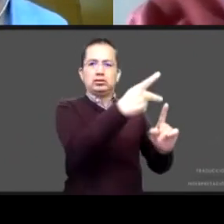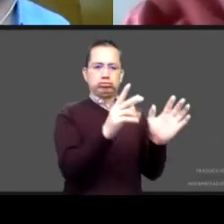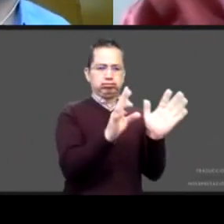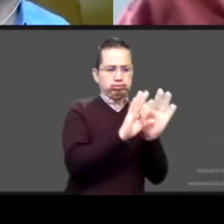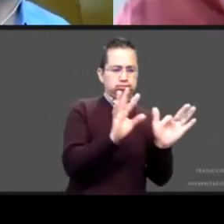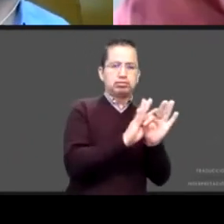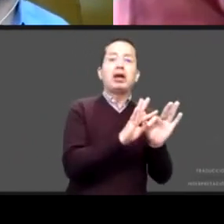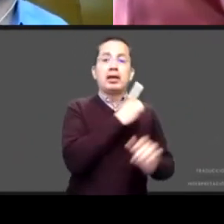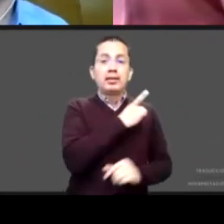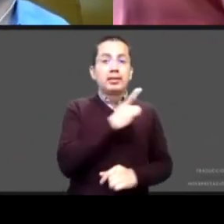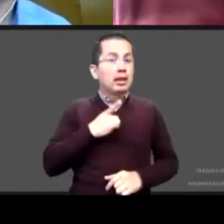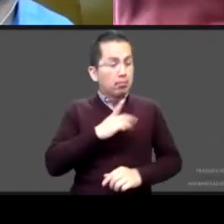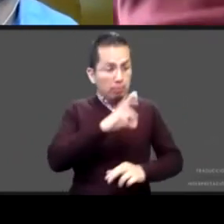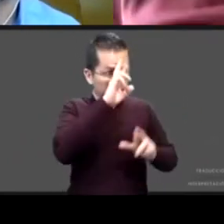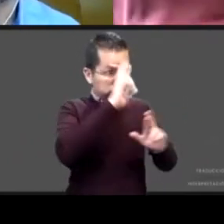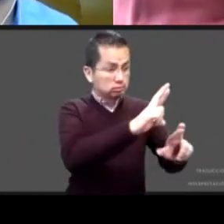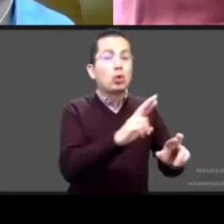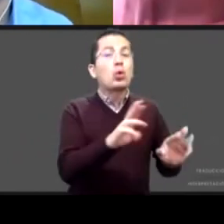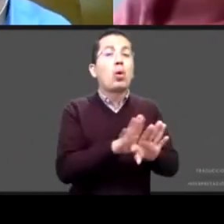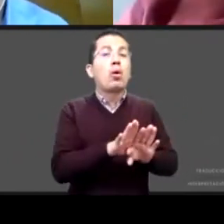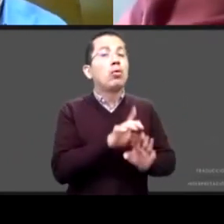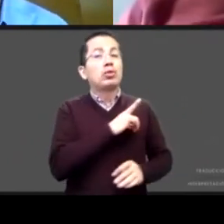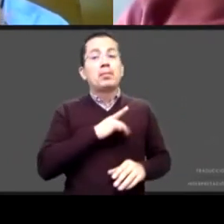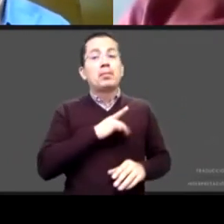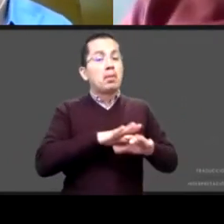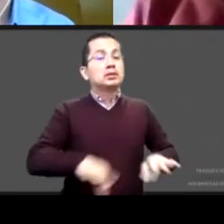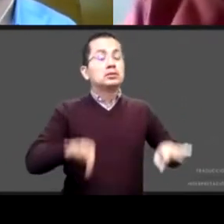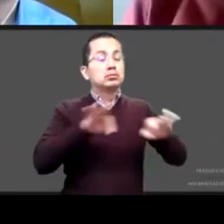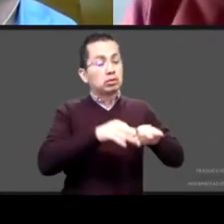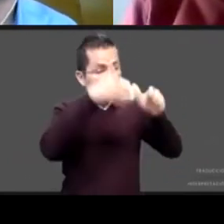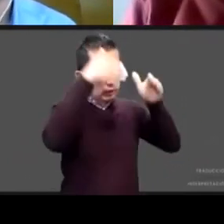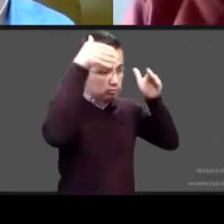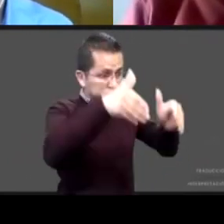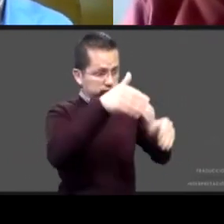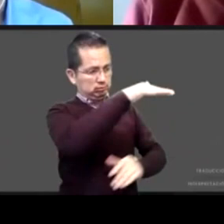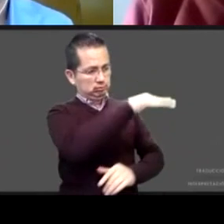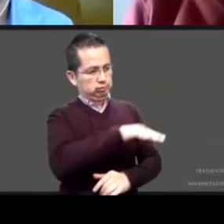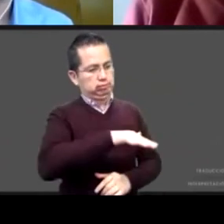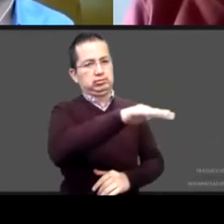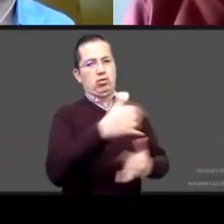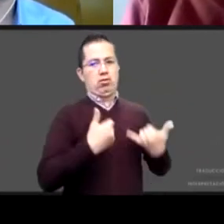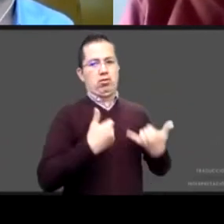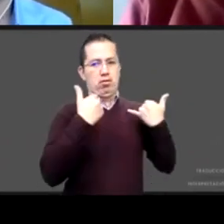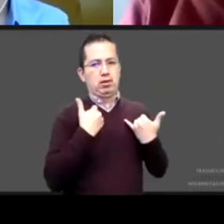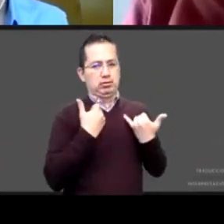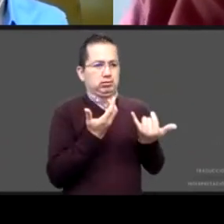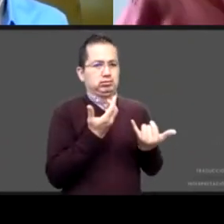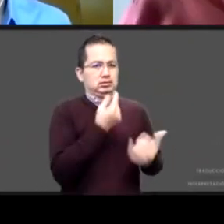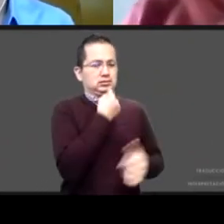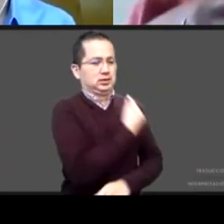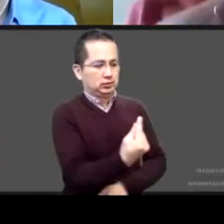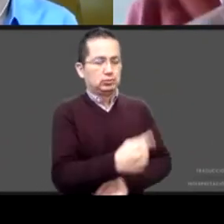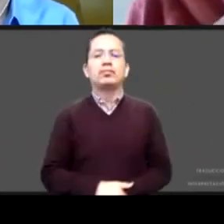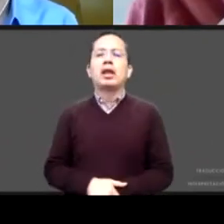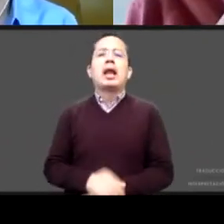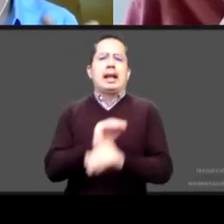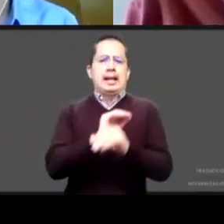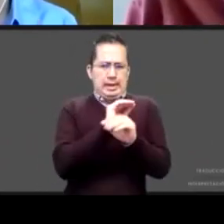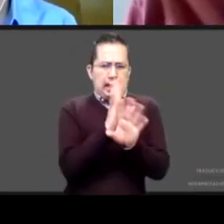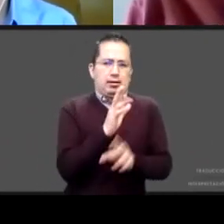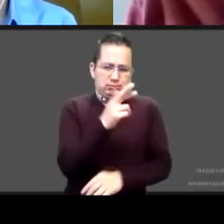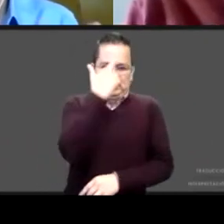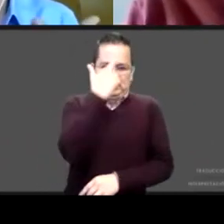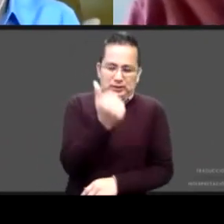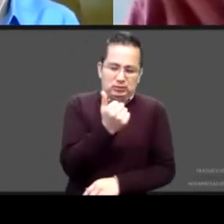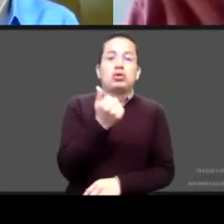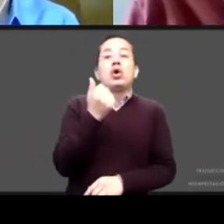narrativas poniéndolos al centro. Sí, efectivamente, todo bien con nuestros autores mexicanos, por supuesto, pero también niñas y